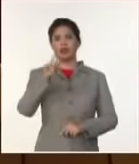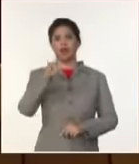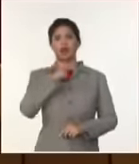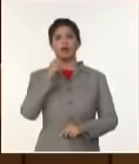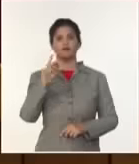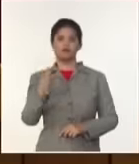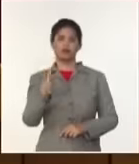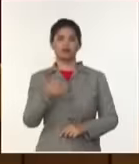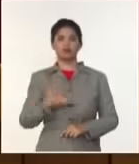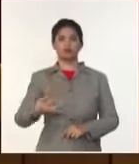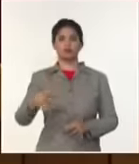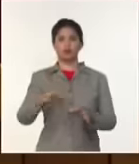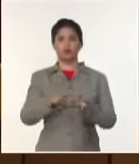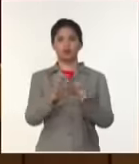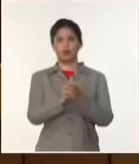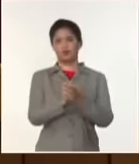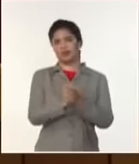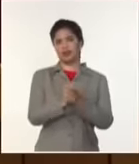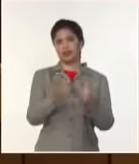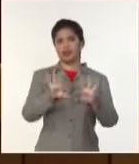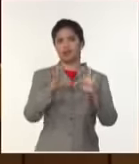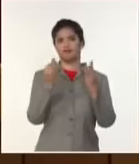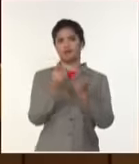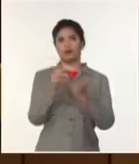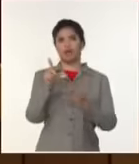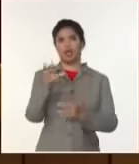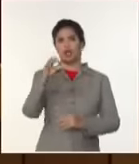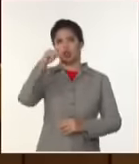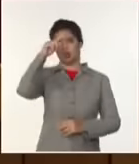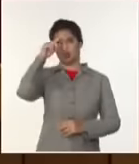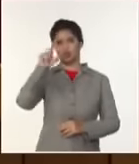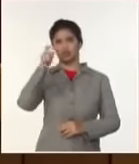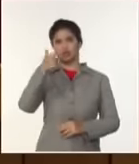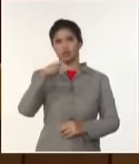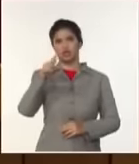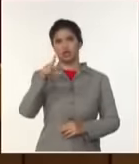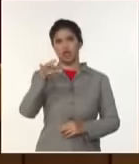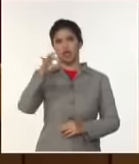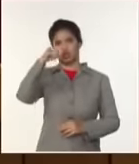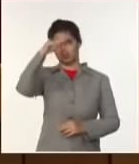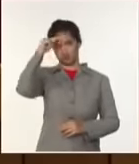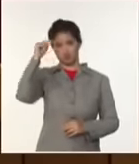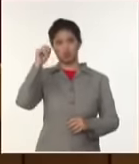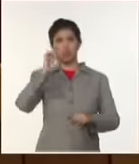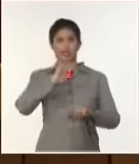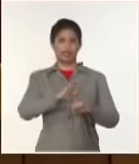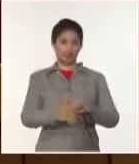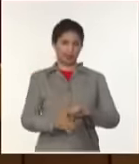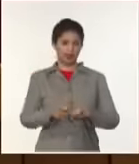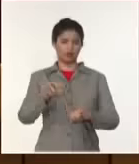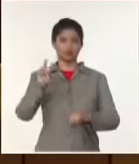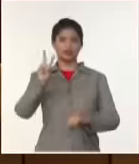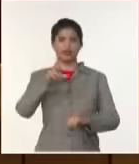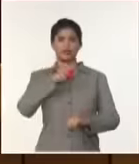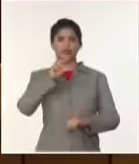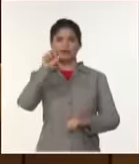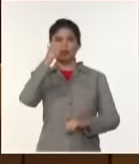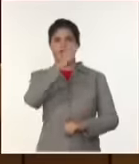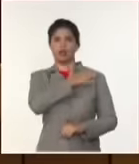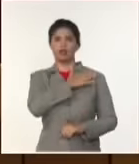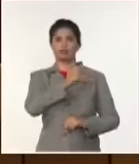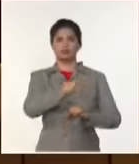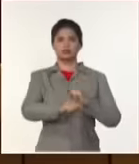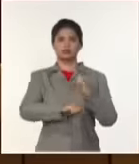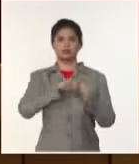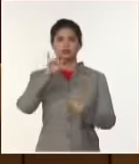la familia Los Carlos en la VPC Cañera Tuinicú, los hermanos Velázquez en la CCS Cubabá, los mellizos en la